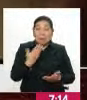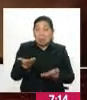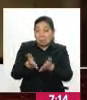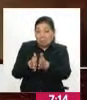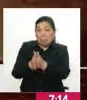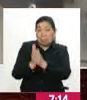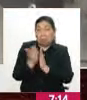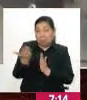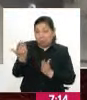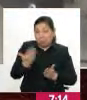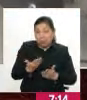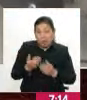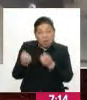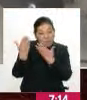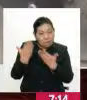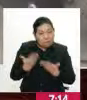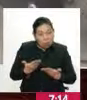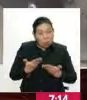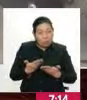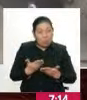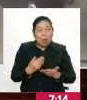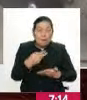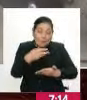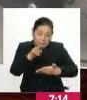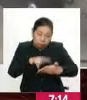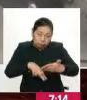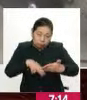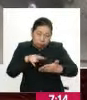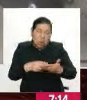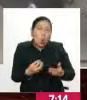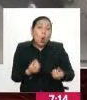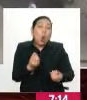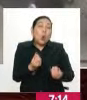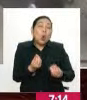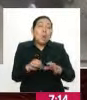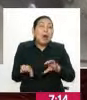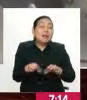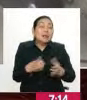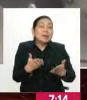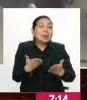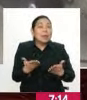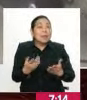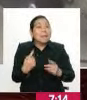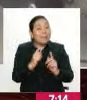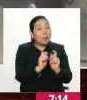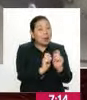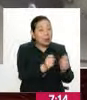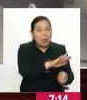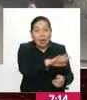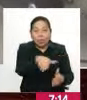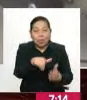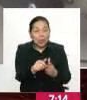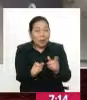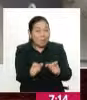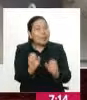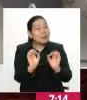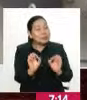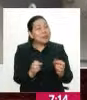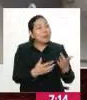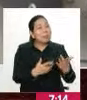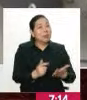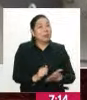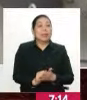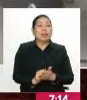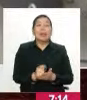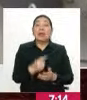nos ha solicitado los informes por NBS, ¿no? Que se les hagamos llegar, se les ha hecho llegar a todos ellos y siempre tenemos la esperanza, pues,